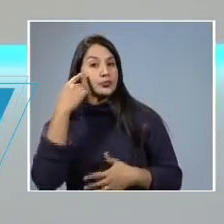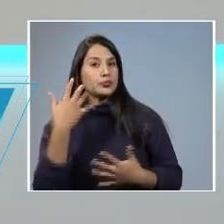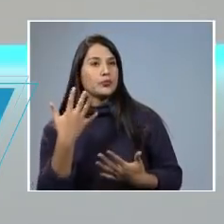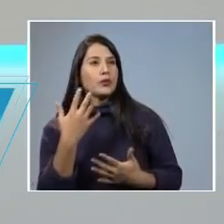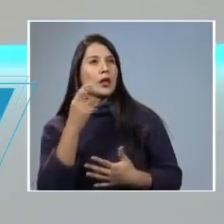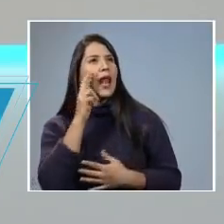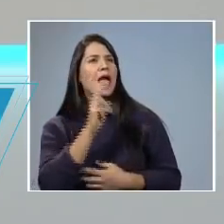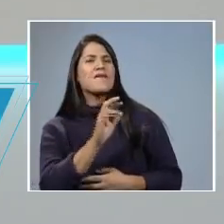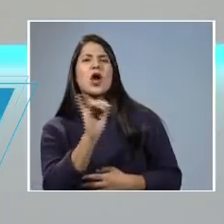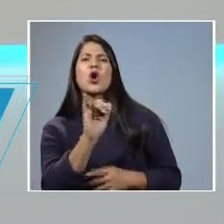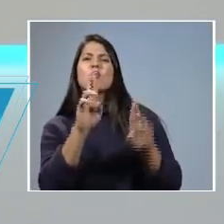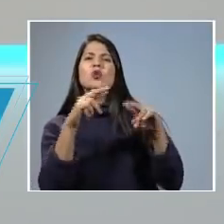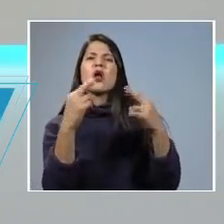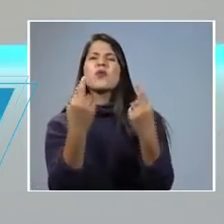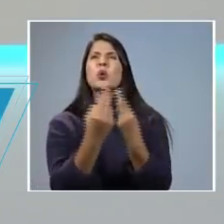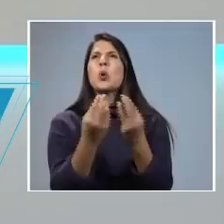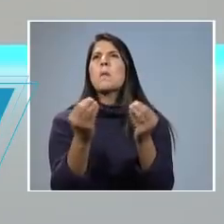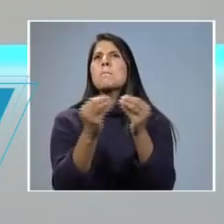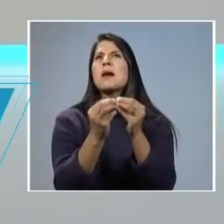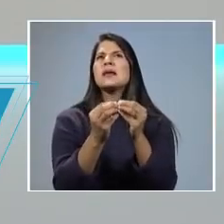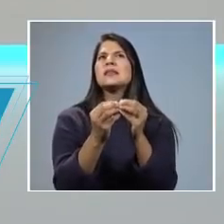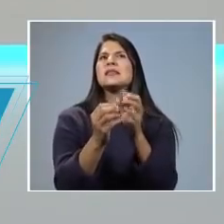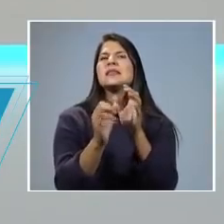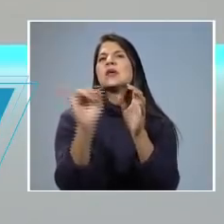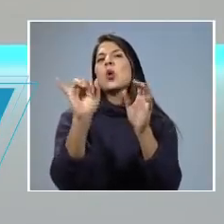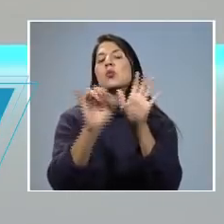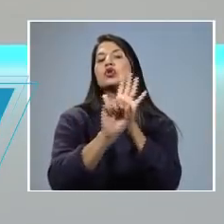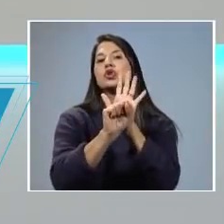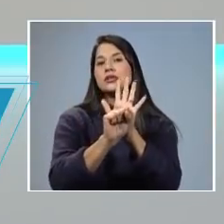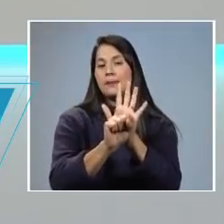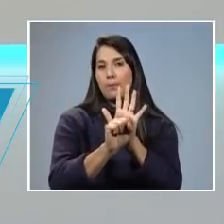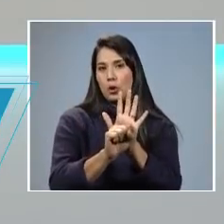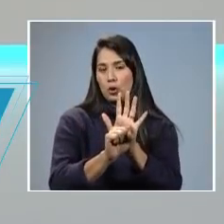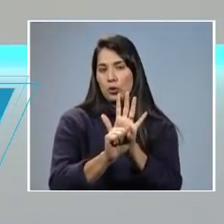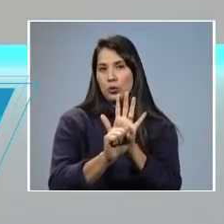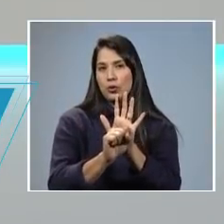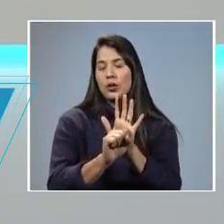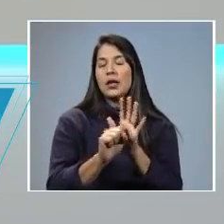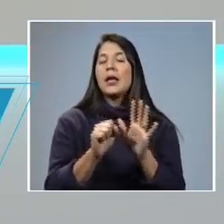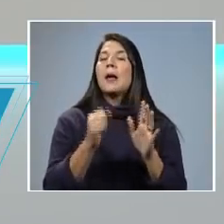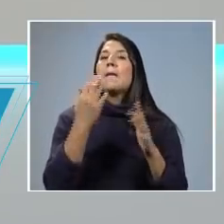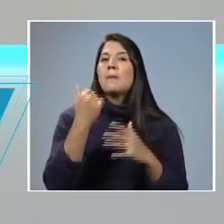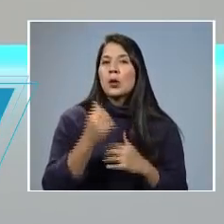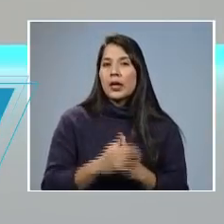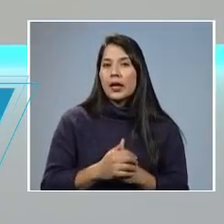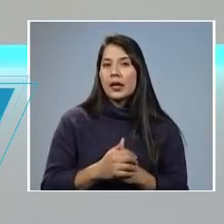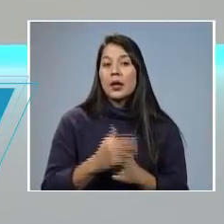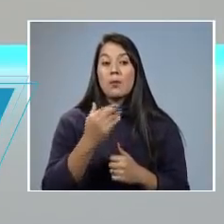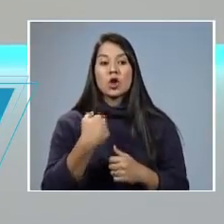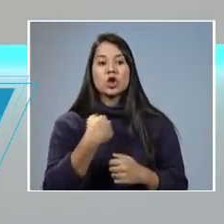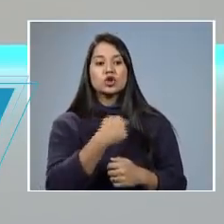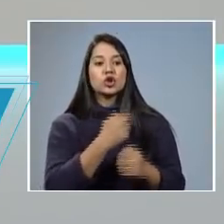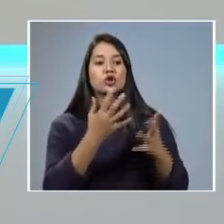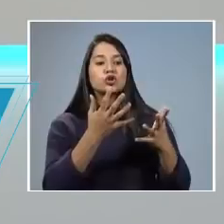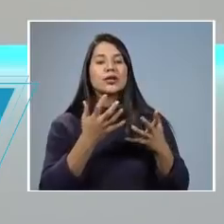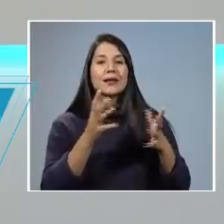como una reunión más simbólica, y simbólica en el sentido de que estamos buscando la